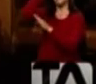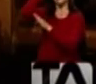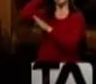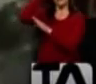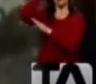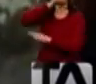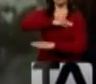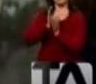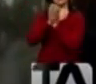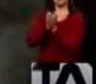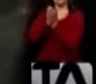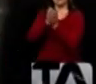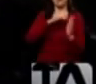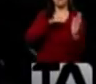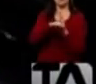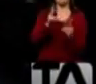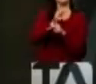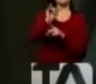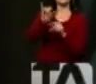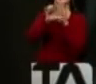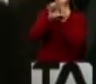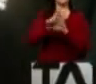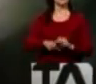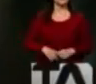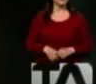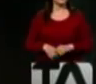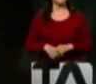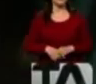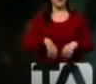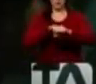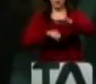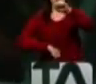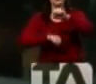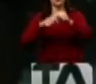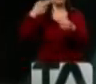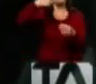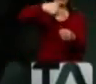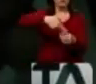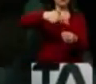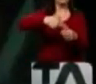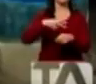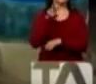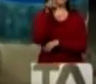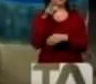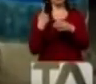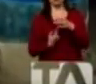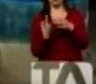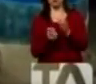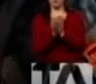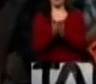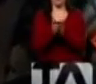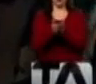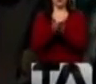vivienda como una bodega de productos ilegales. En el sitio también encontraron combustible y dos motores fuera de